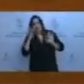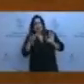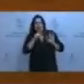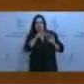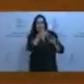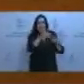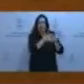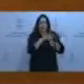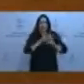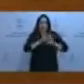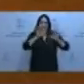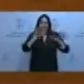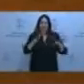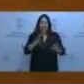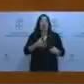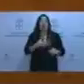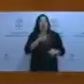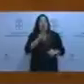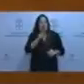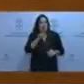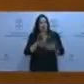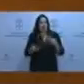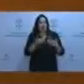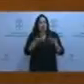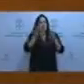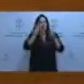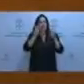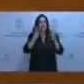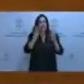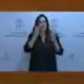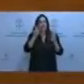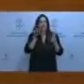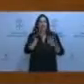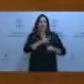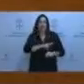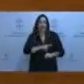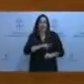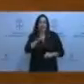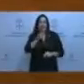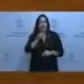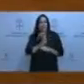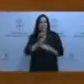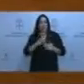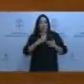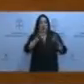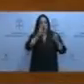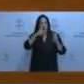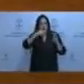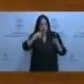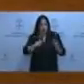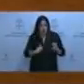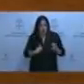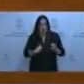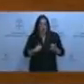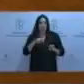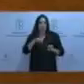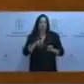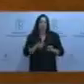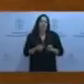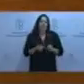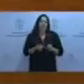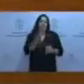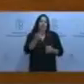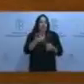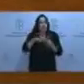aclarará. Si quiere podemos hablar del profesorado de religión, que también se ha traído este asunto a la Cámara, donde las pocas cosas o muchas cosas que